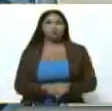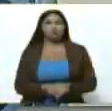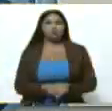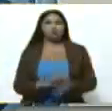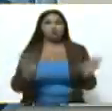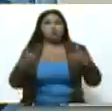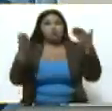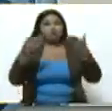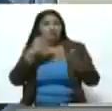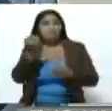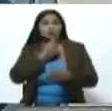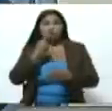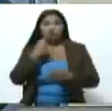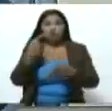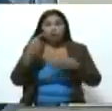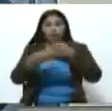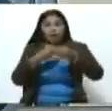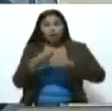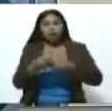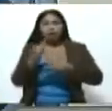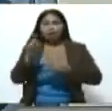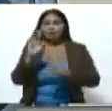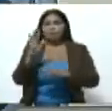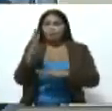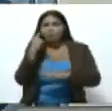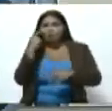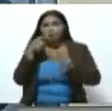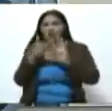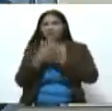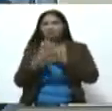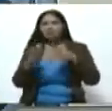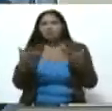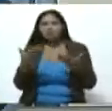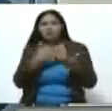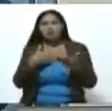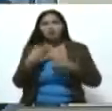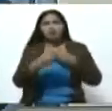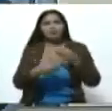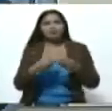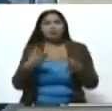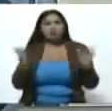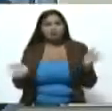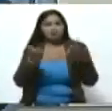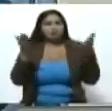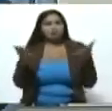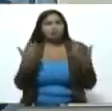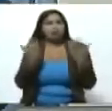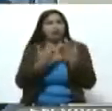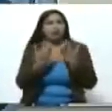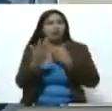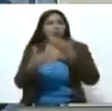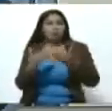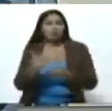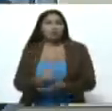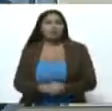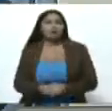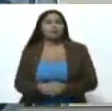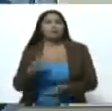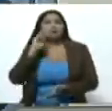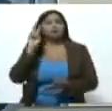incita al magnicidio, usted prácticamente está incitando a una guerra civil en esa